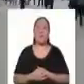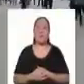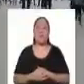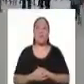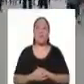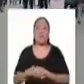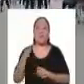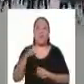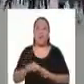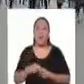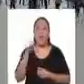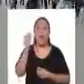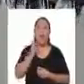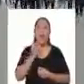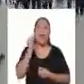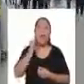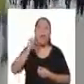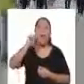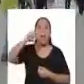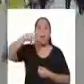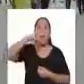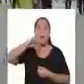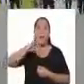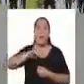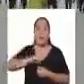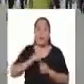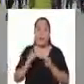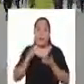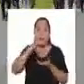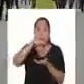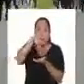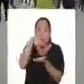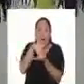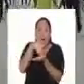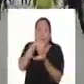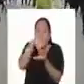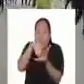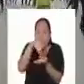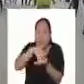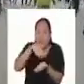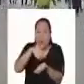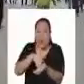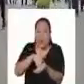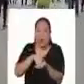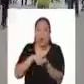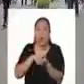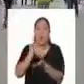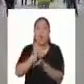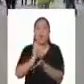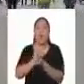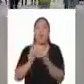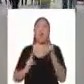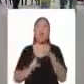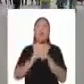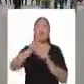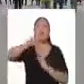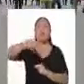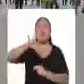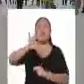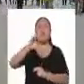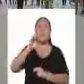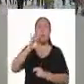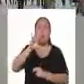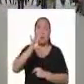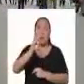El Emporio Comercial de Gamarra, ubicado en el corazón de La Victoria, nació en los años 70 y desde sus inicios